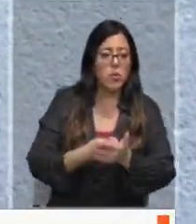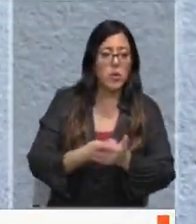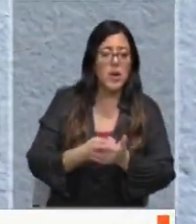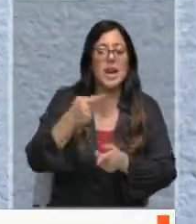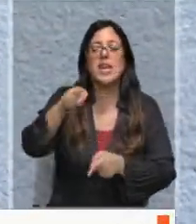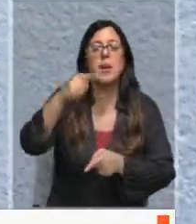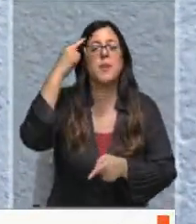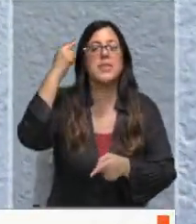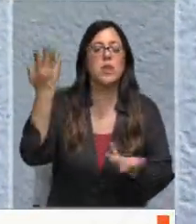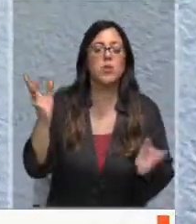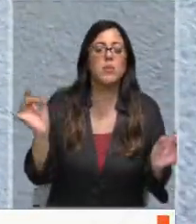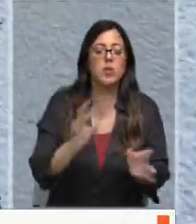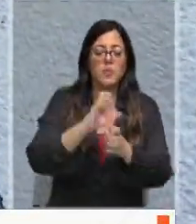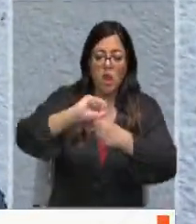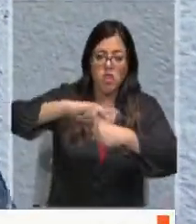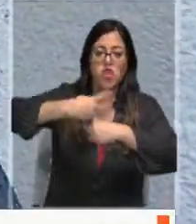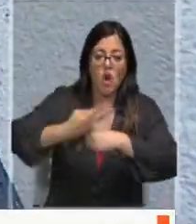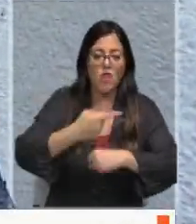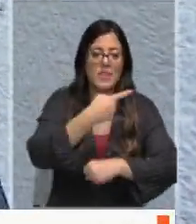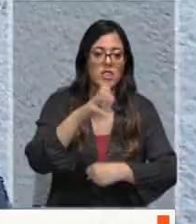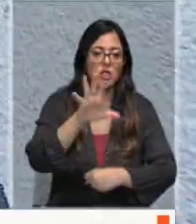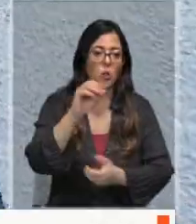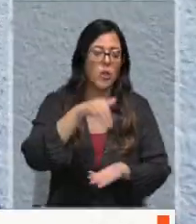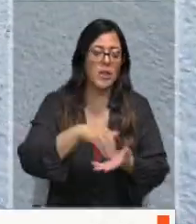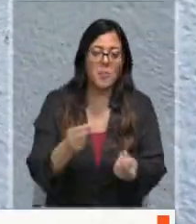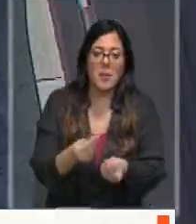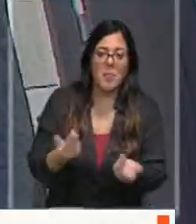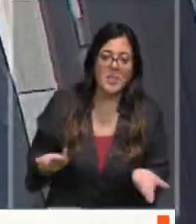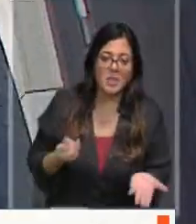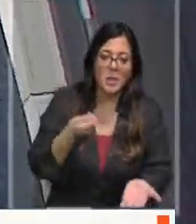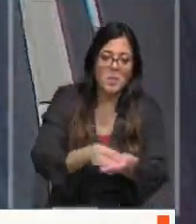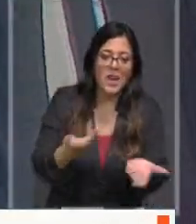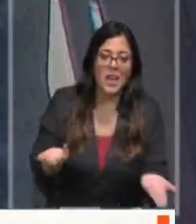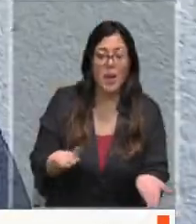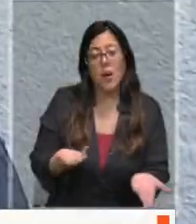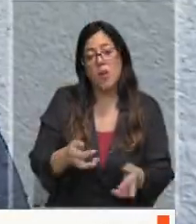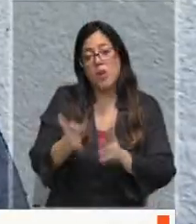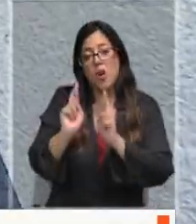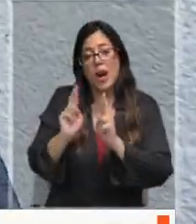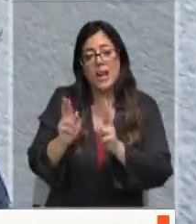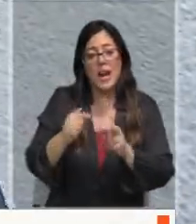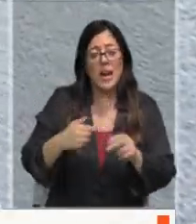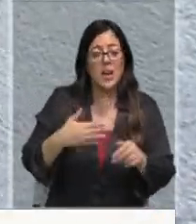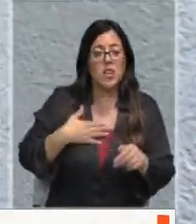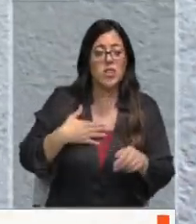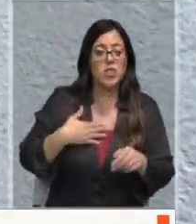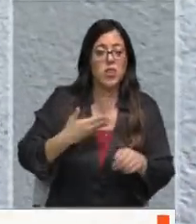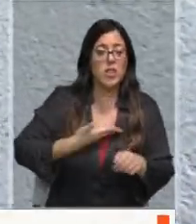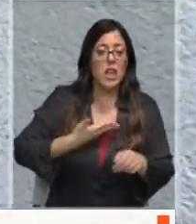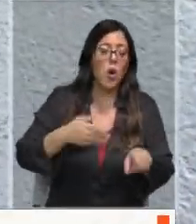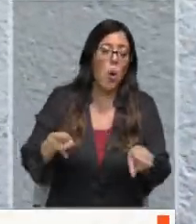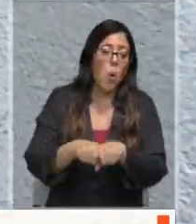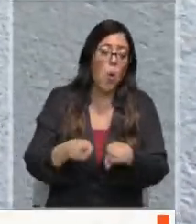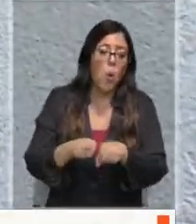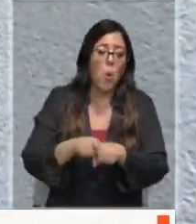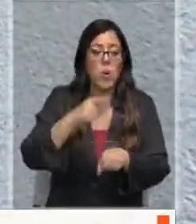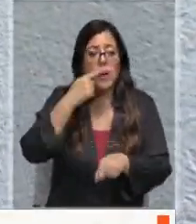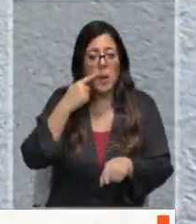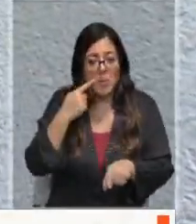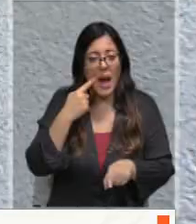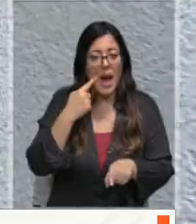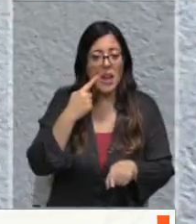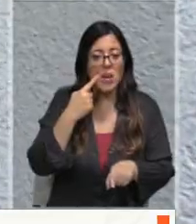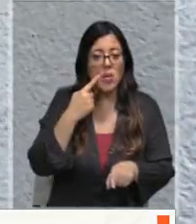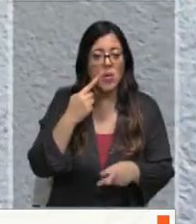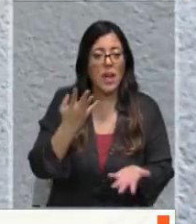fueran 150.000? Bueno, sería lo ideal. Como yo tengo un hermano inválido, más invierte en medicamentos y